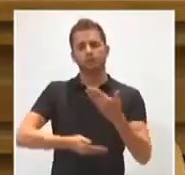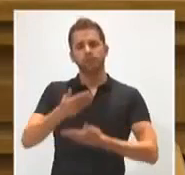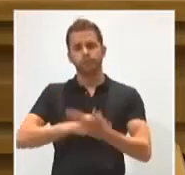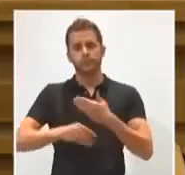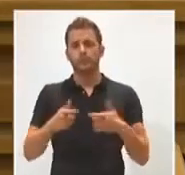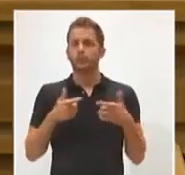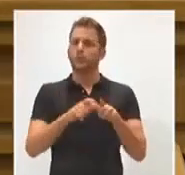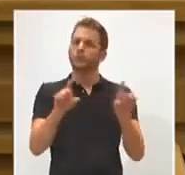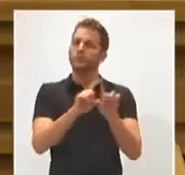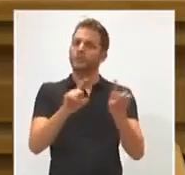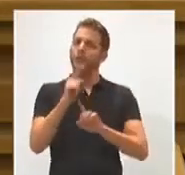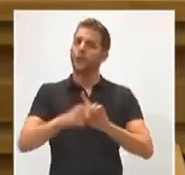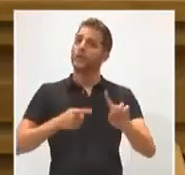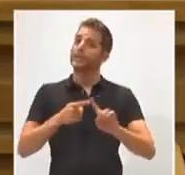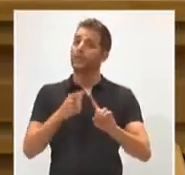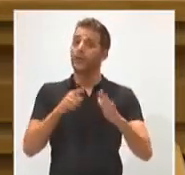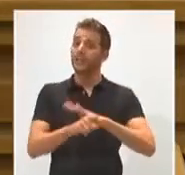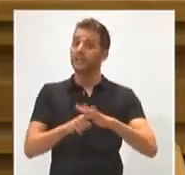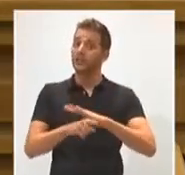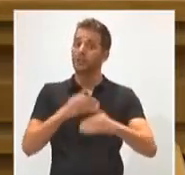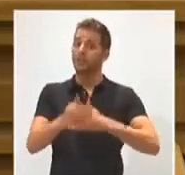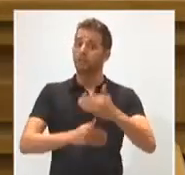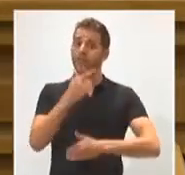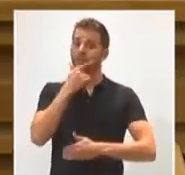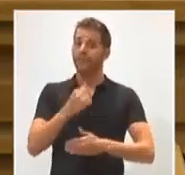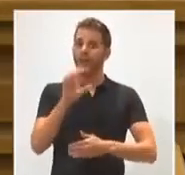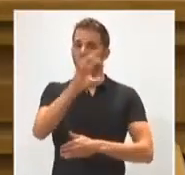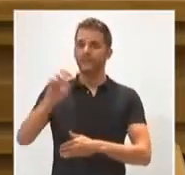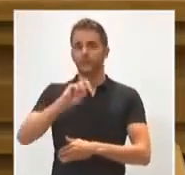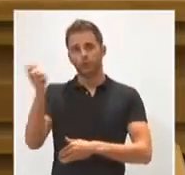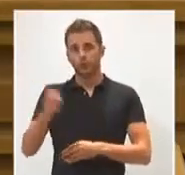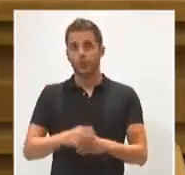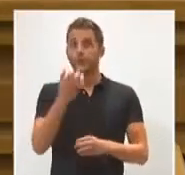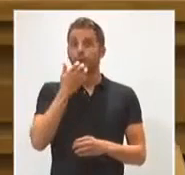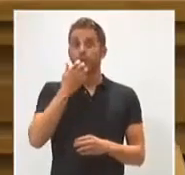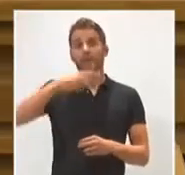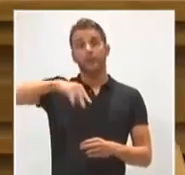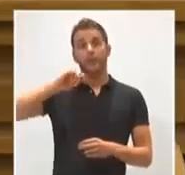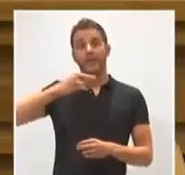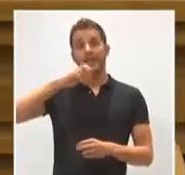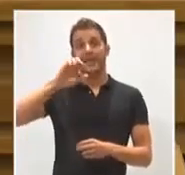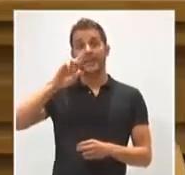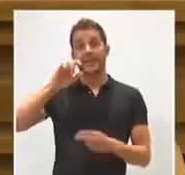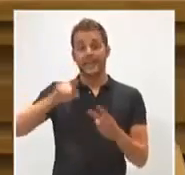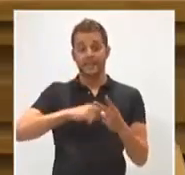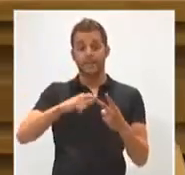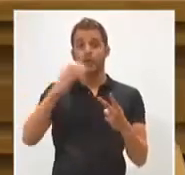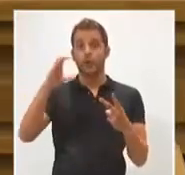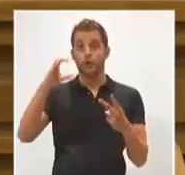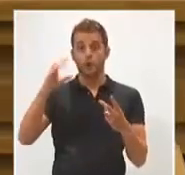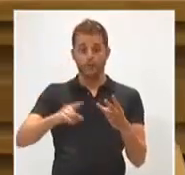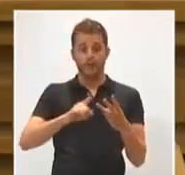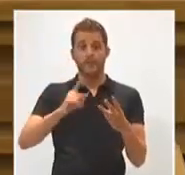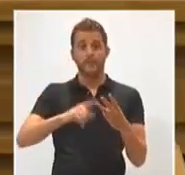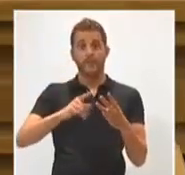para facilitar las gestiones en otros países en este caso en nigeria en colombia en